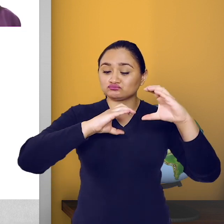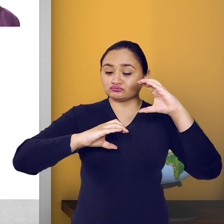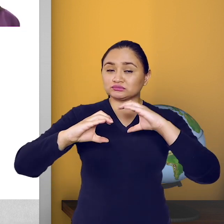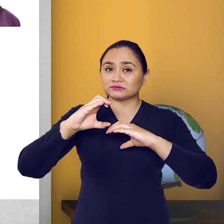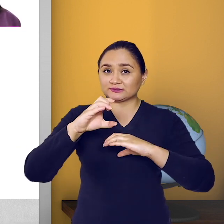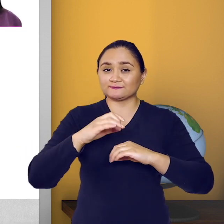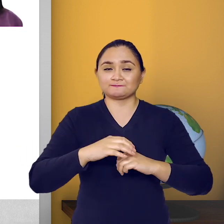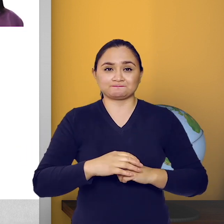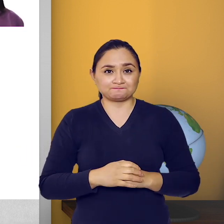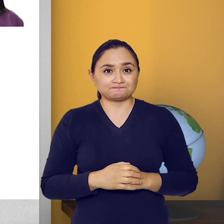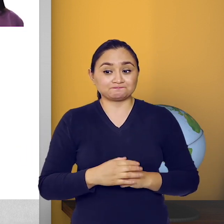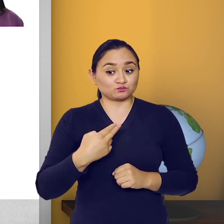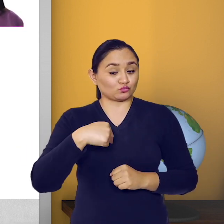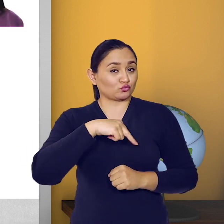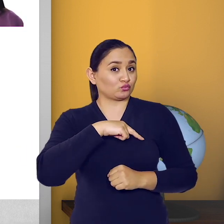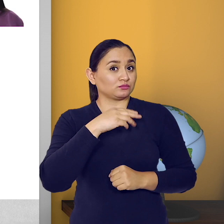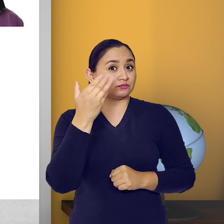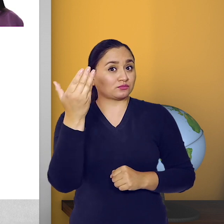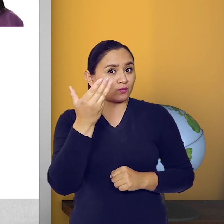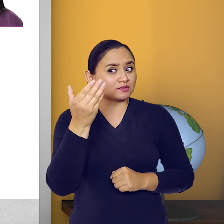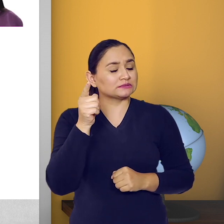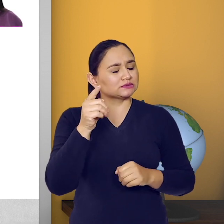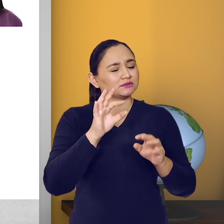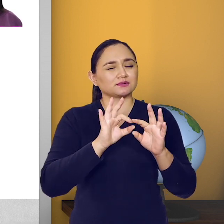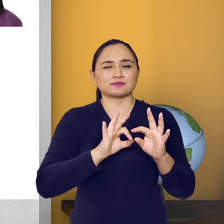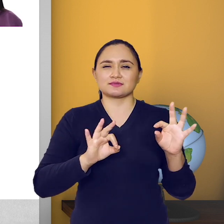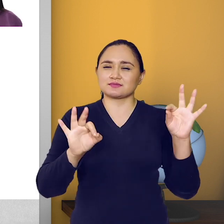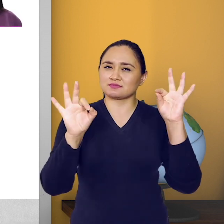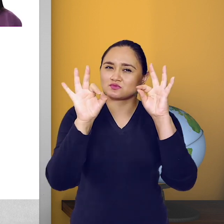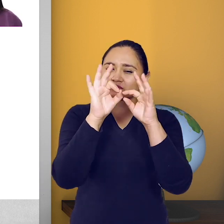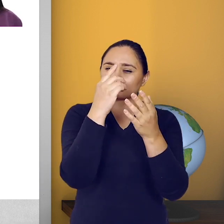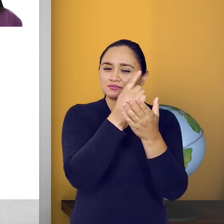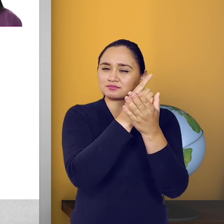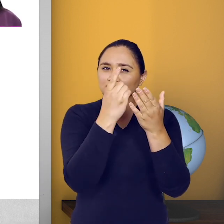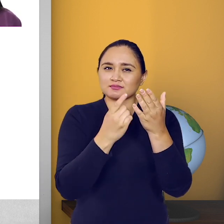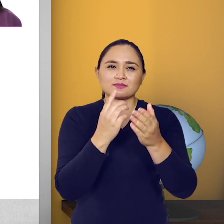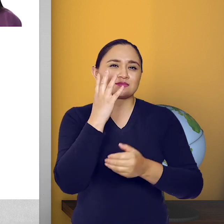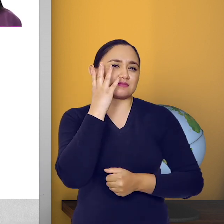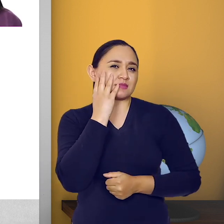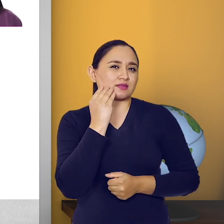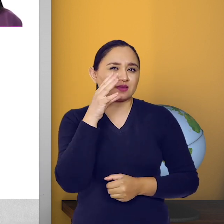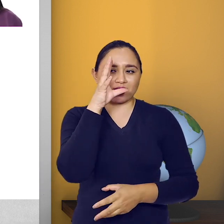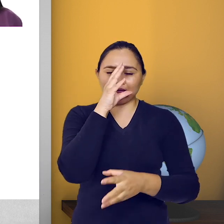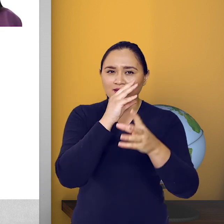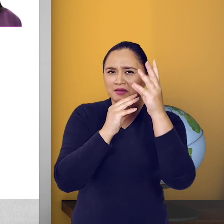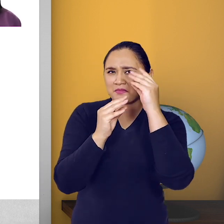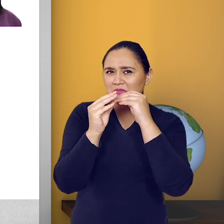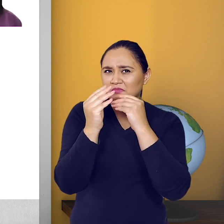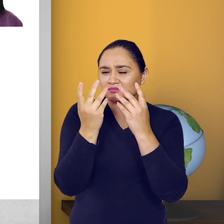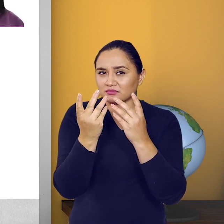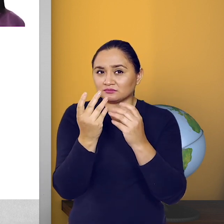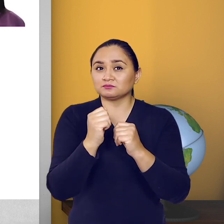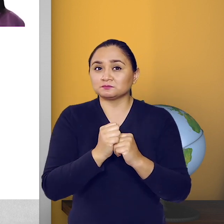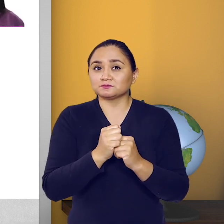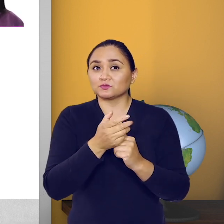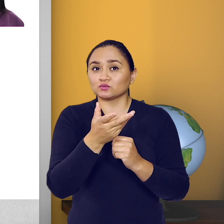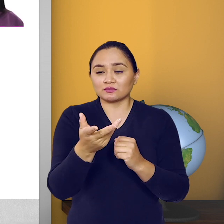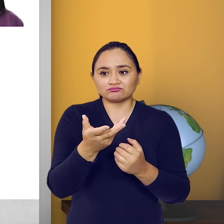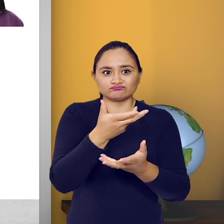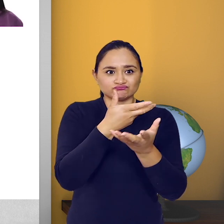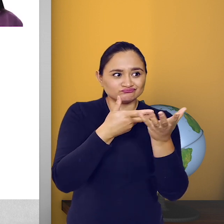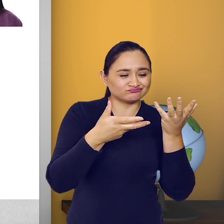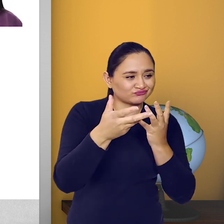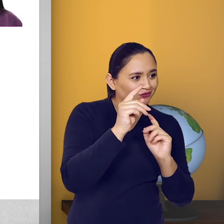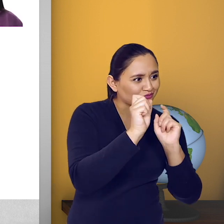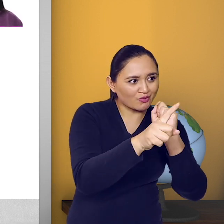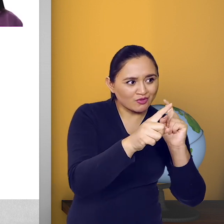científicos. Como docentes, es muy importante diseñar experiencias de aprendizaje. Mientras más